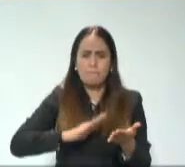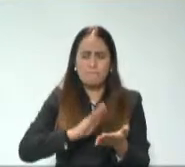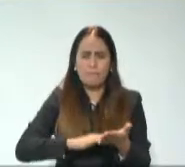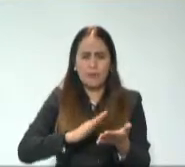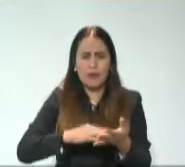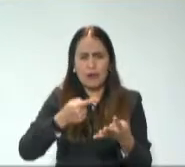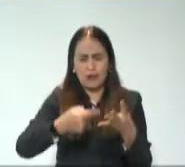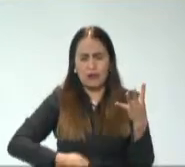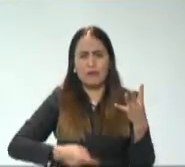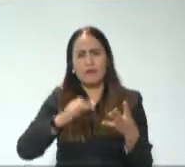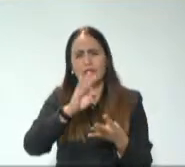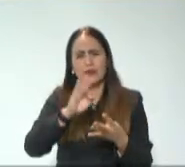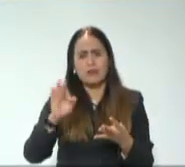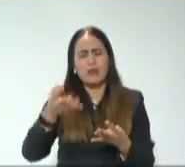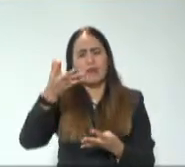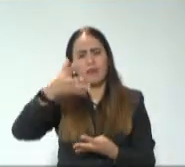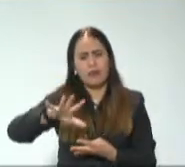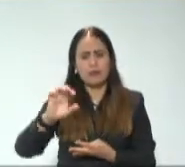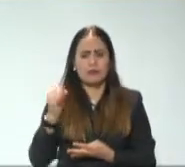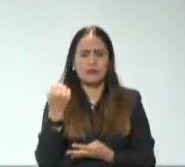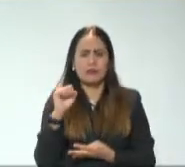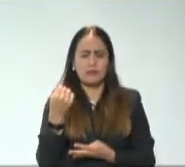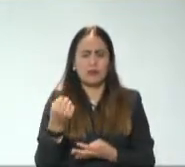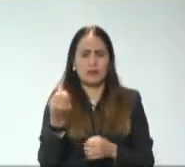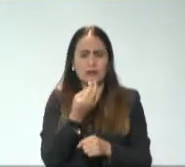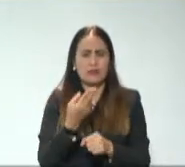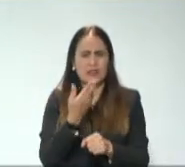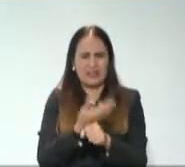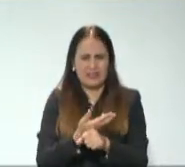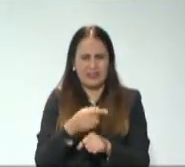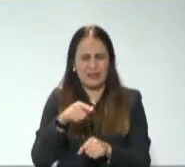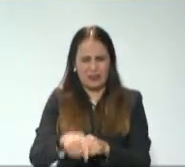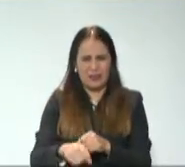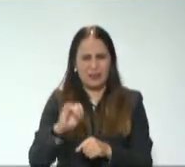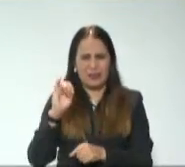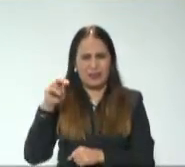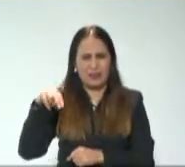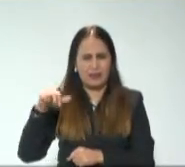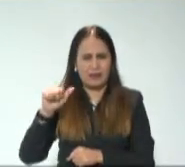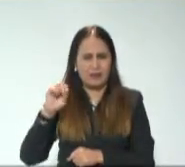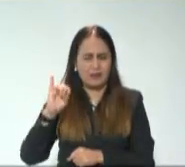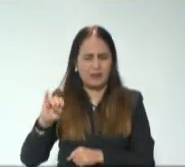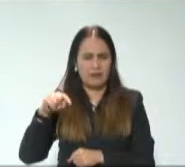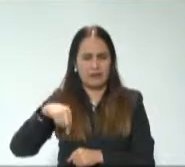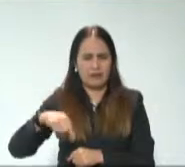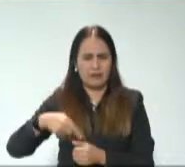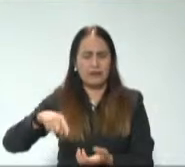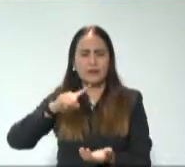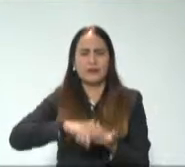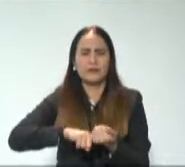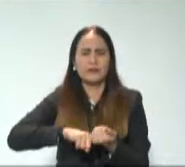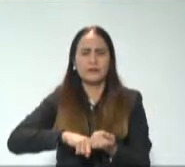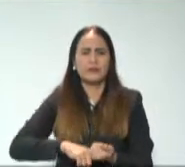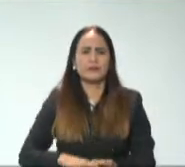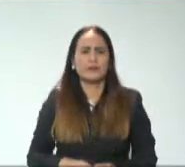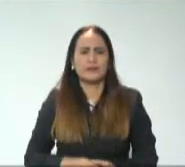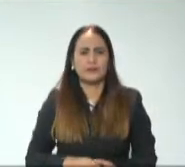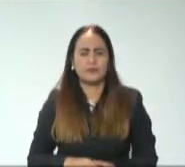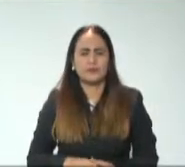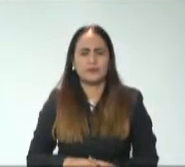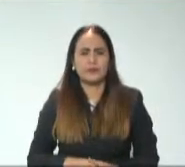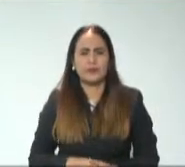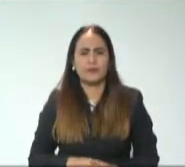septiembre el secretariado de acceso a la información del Instituto Nacional de transparencia y acceso a la información y protección de